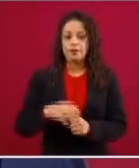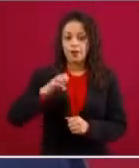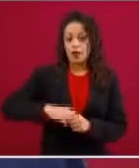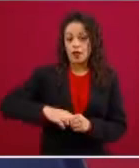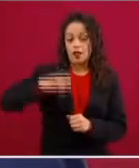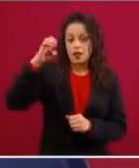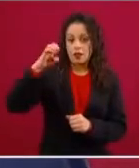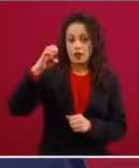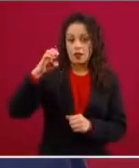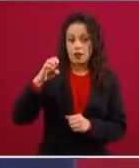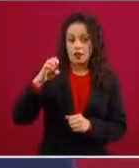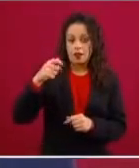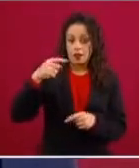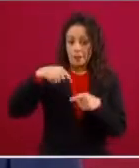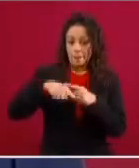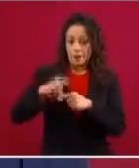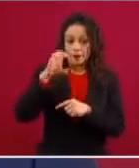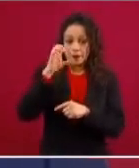años